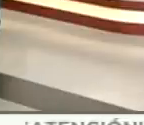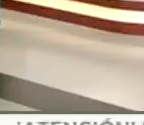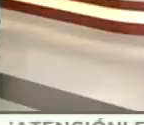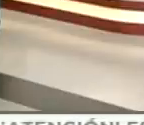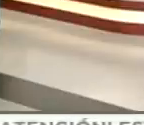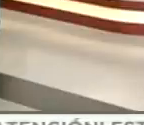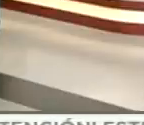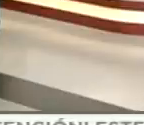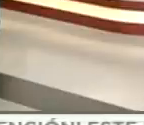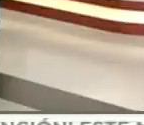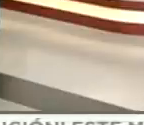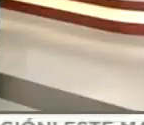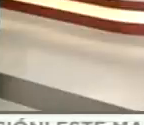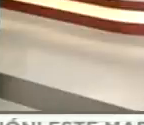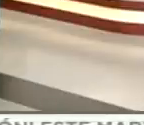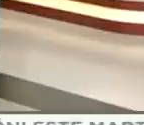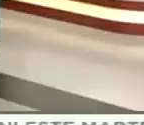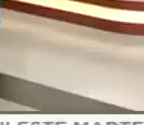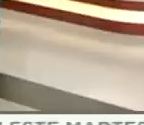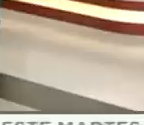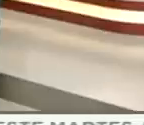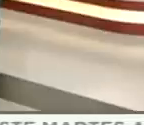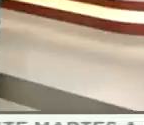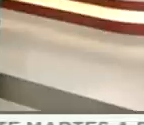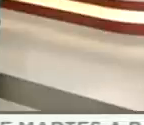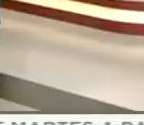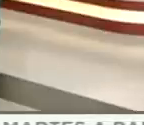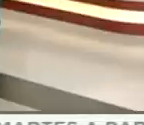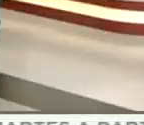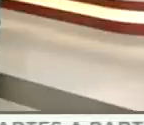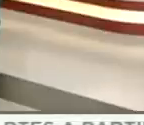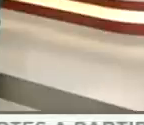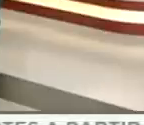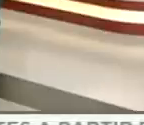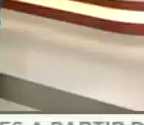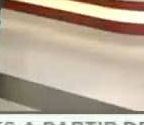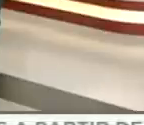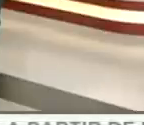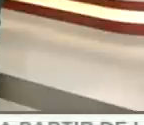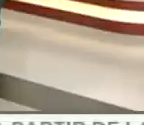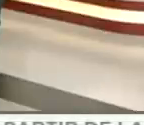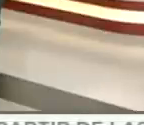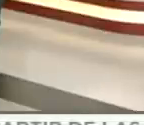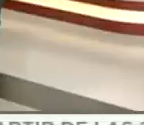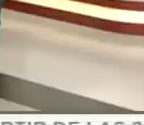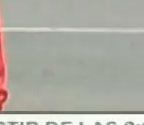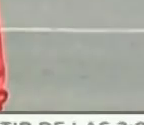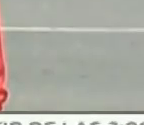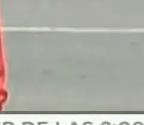ayuda humanitaria. En el lugar, Egni Ángel nos tiene detalles. Adelante.